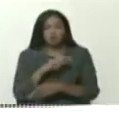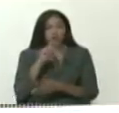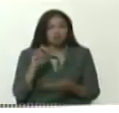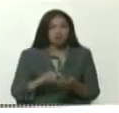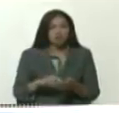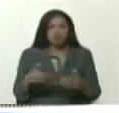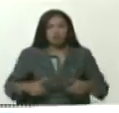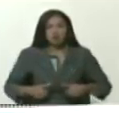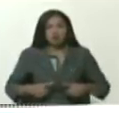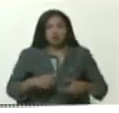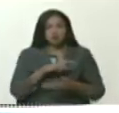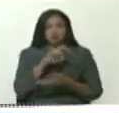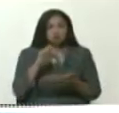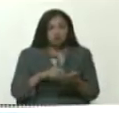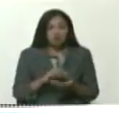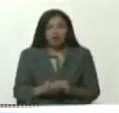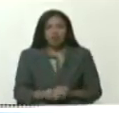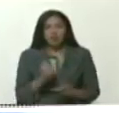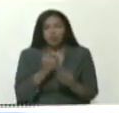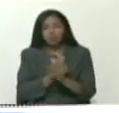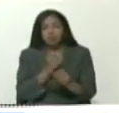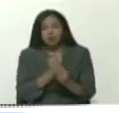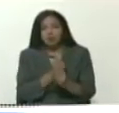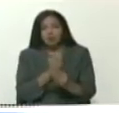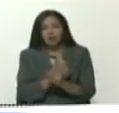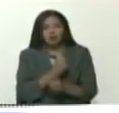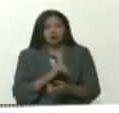con esfuerzo nacional, con trabajo,